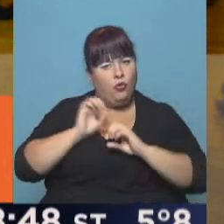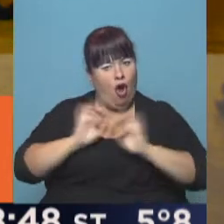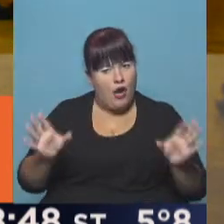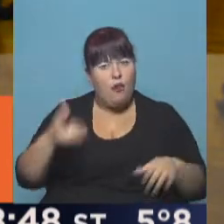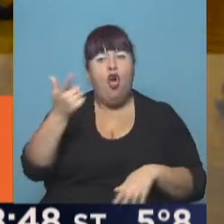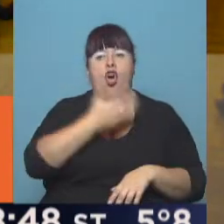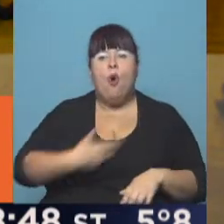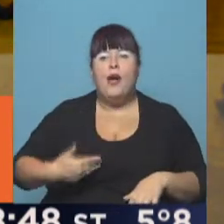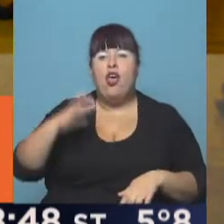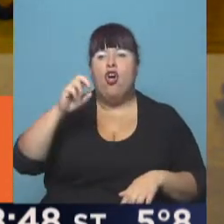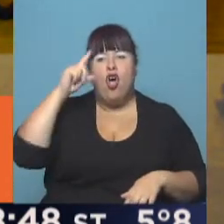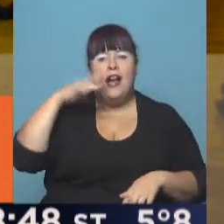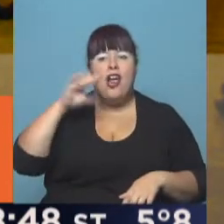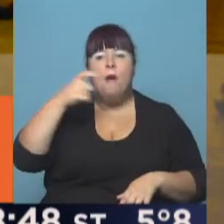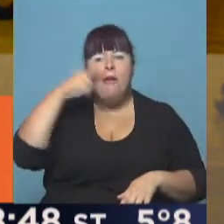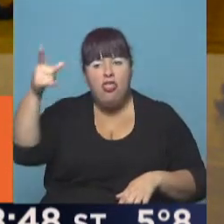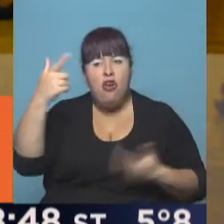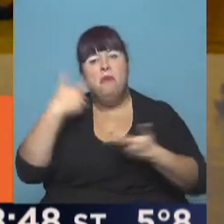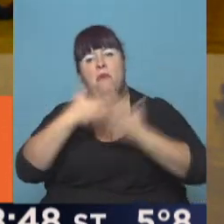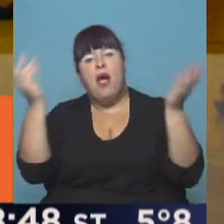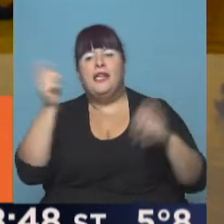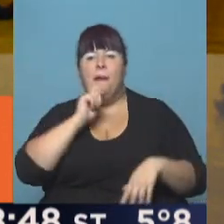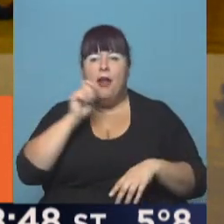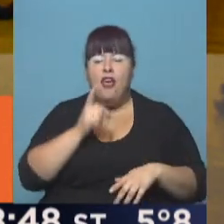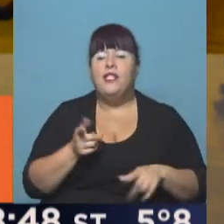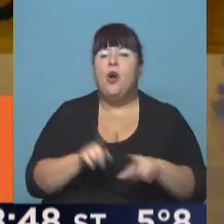y el gobernador Cornejo de Mendoza salió ante los medios locales